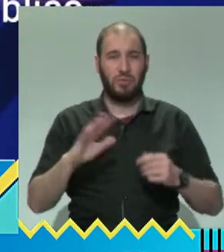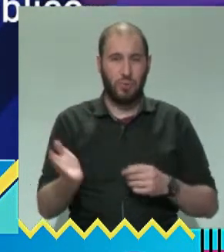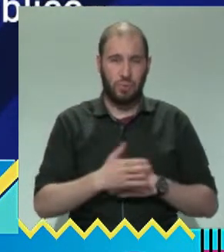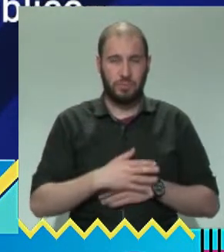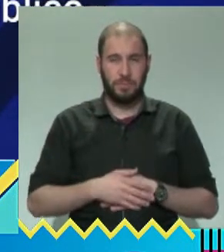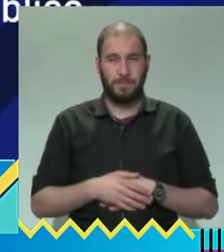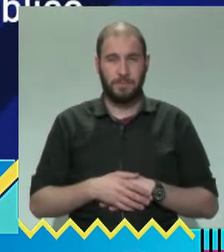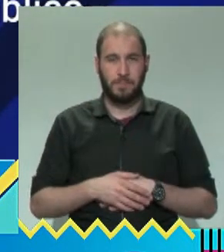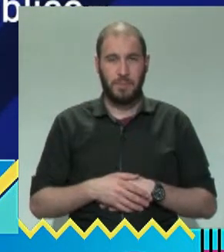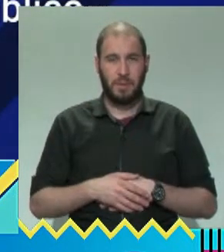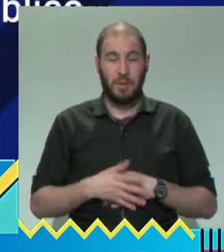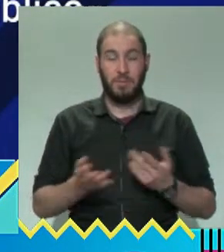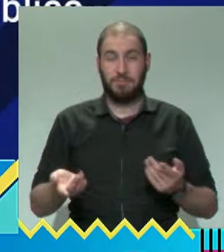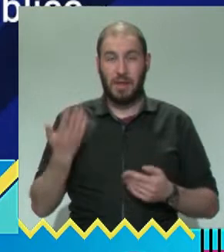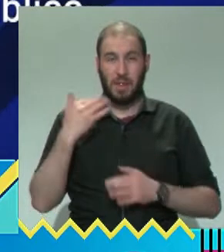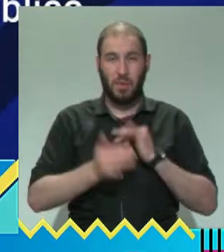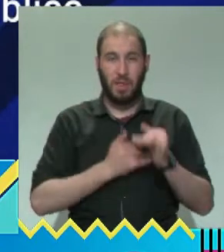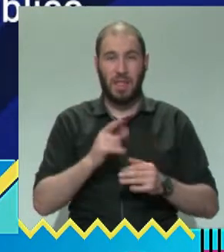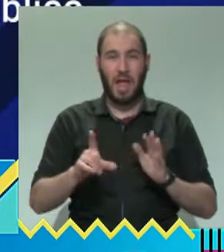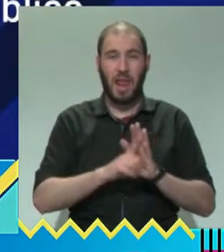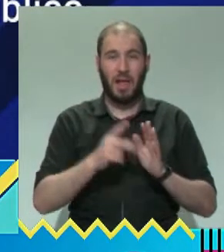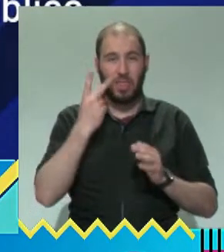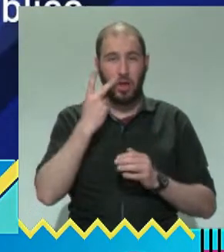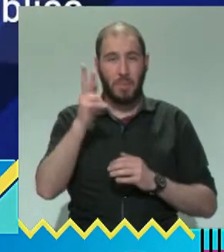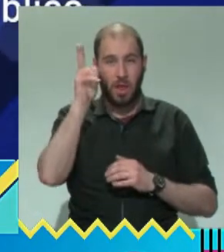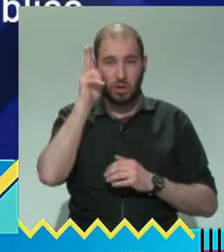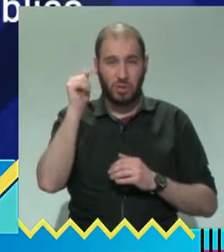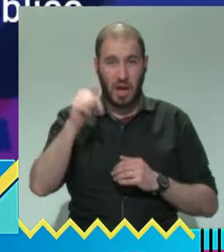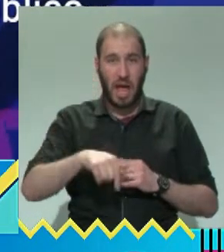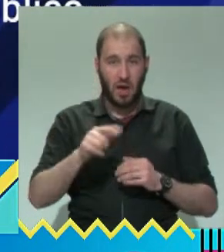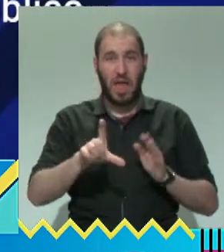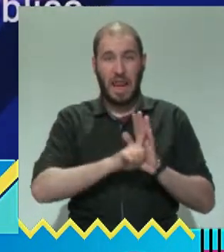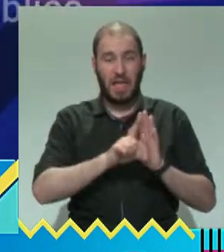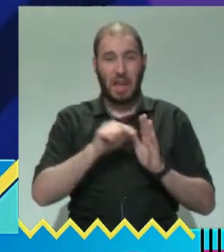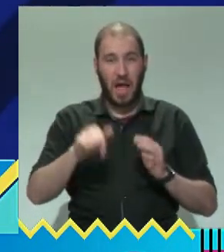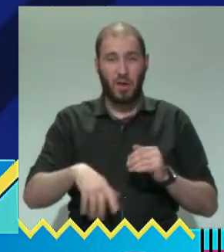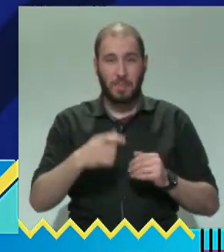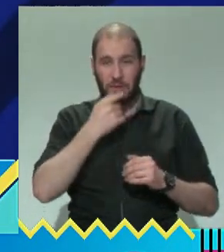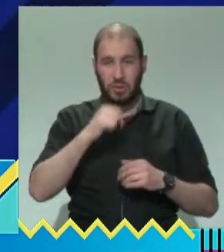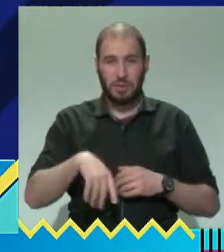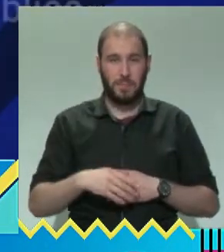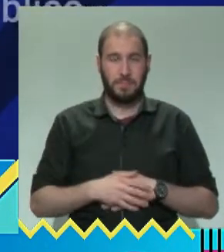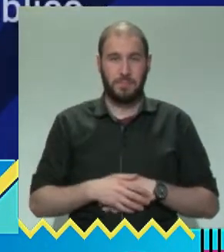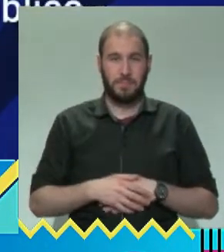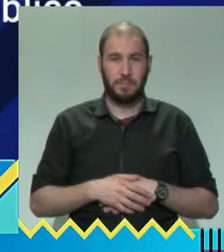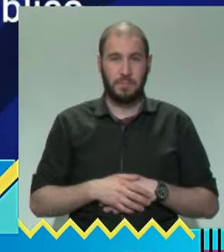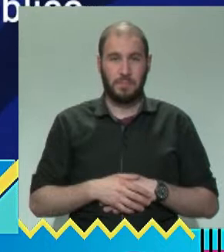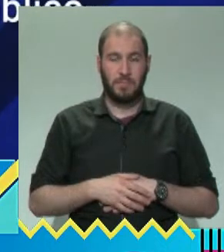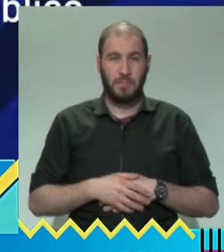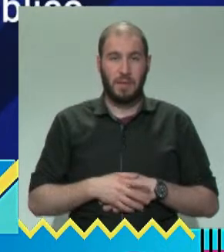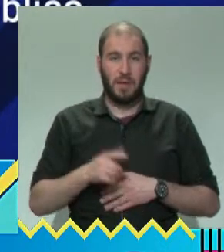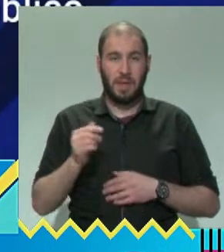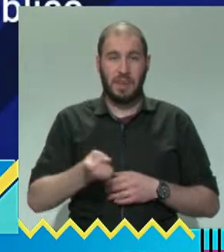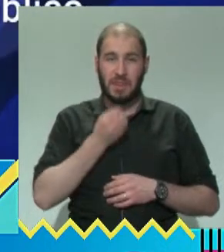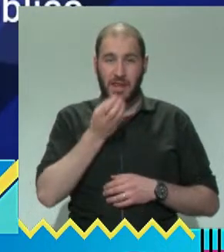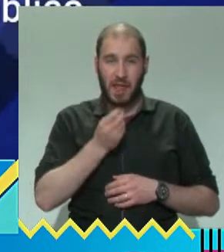arbolado público. Y bueno, lo decíamos, ¿sí? Esta ley del 2008, que es la actual legislación vigente en la provincia de Mendoza, que